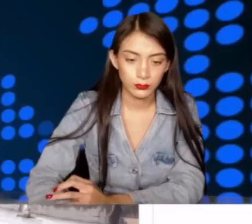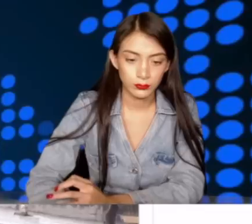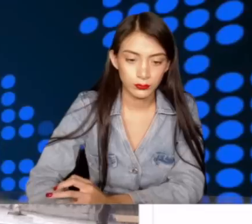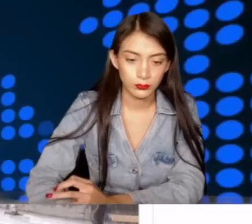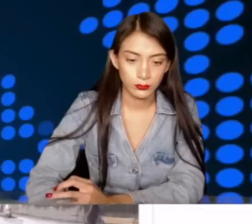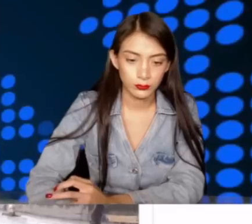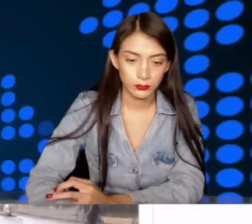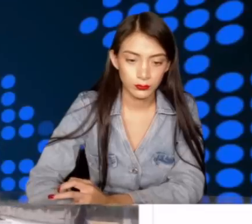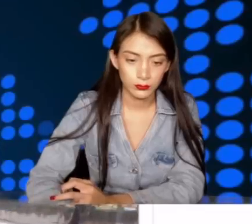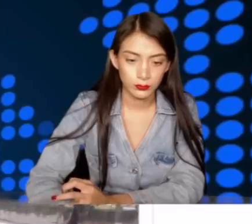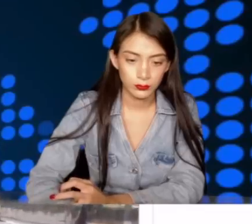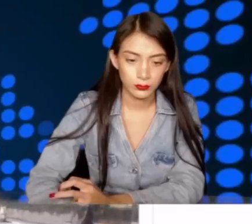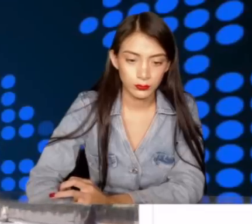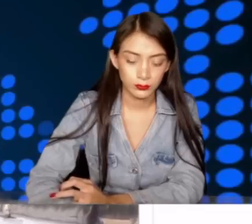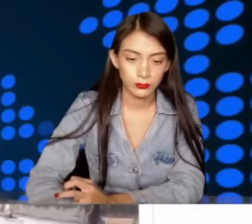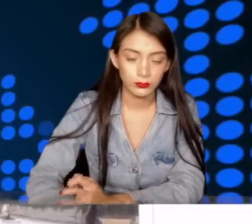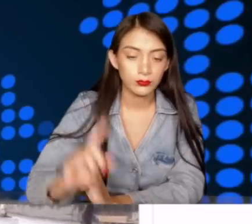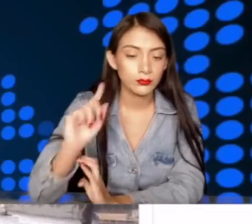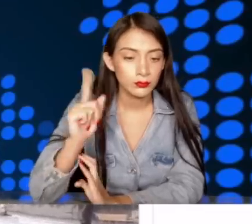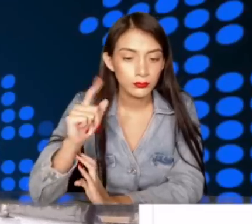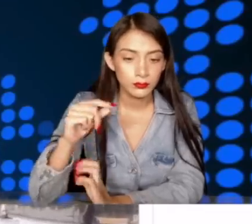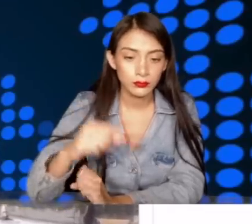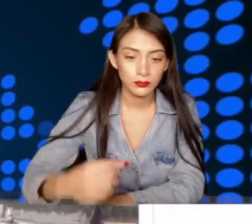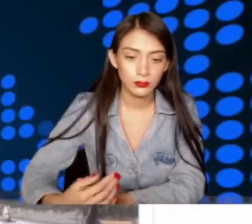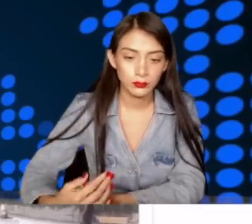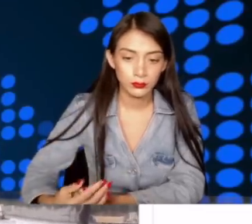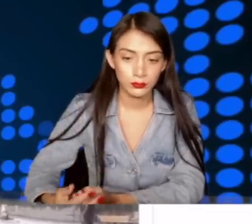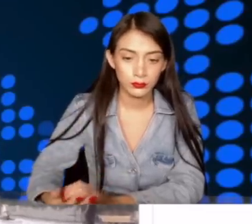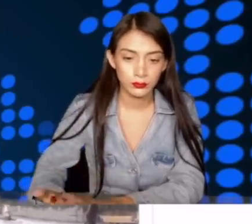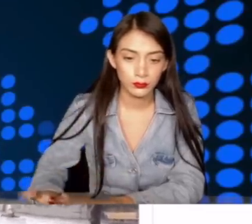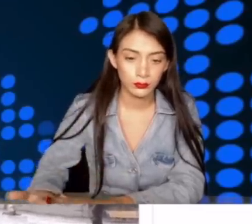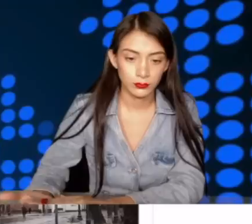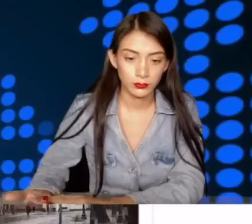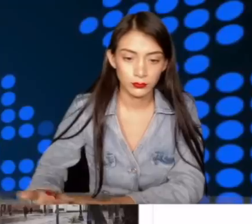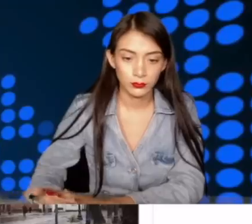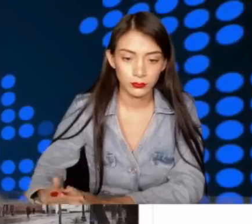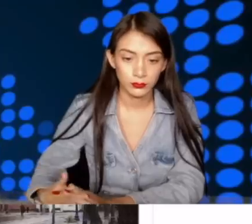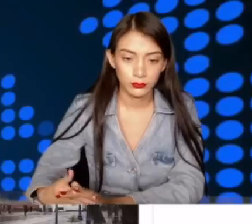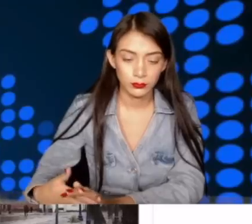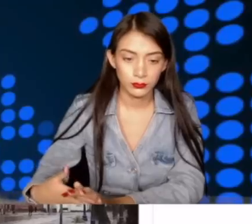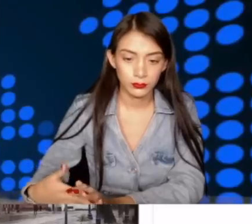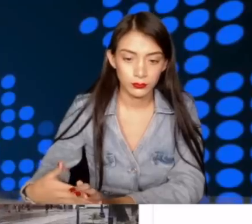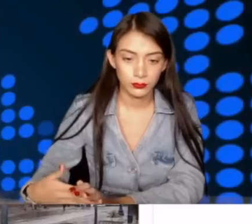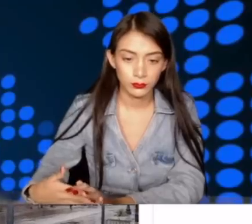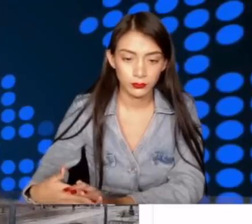de la cúpula de la iglesia. Así que desde La Paz, en este lunes en la mañana, de una lluvia que cae muy fría.